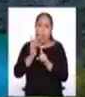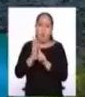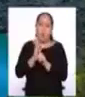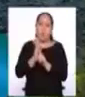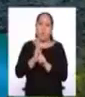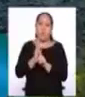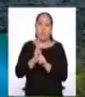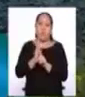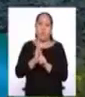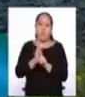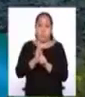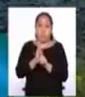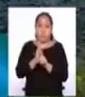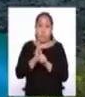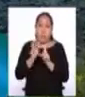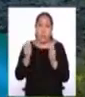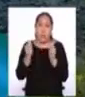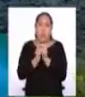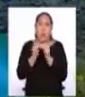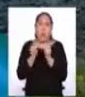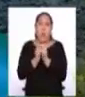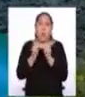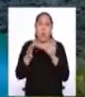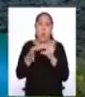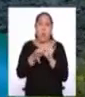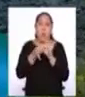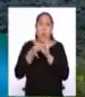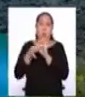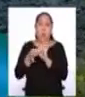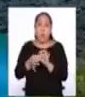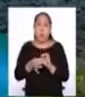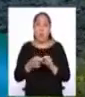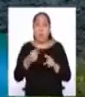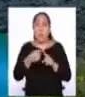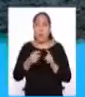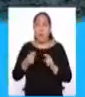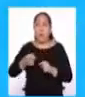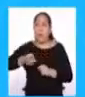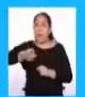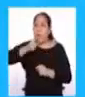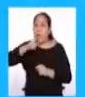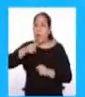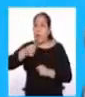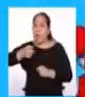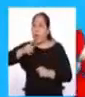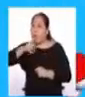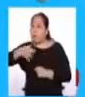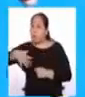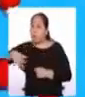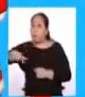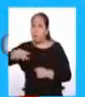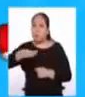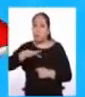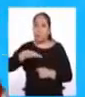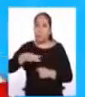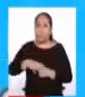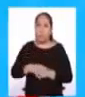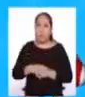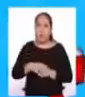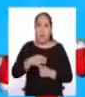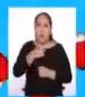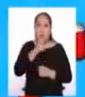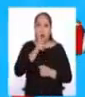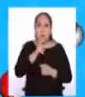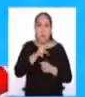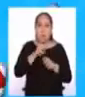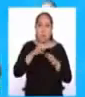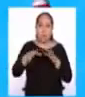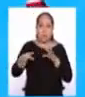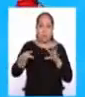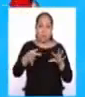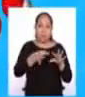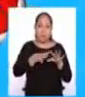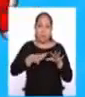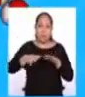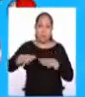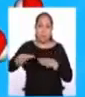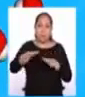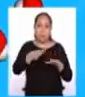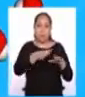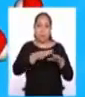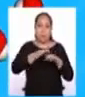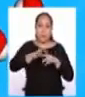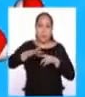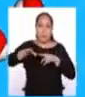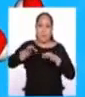encontramos a temperatura ambiente y el agua está en estado líquido, las moléculas tienen una elevada fuerza de cohesión que